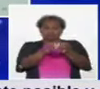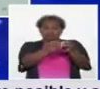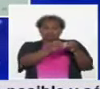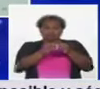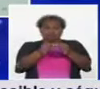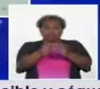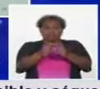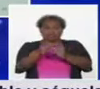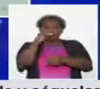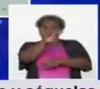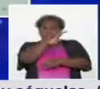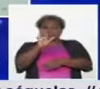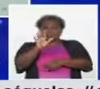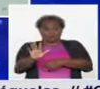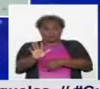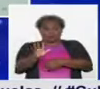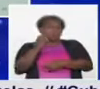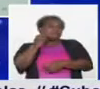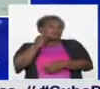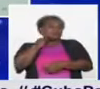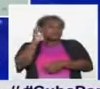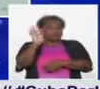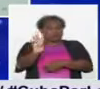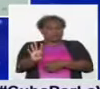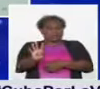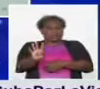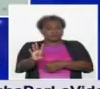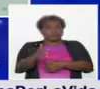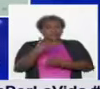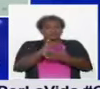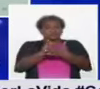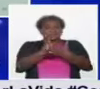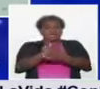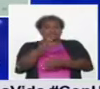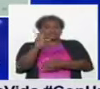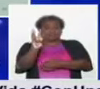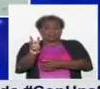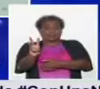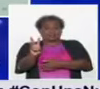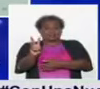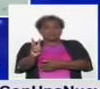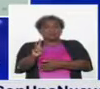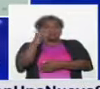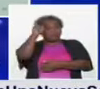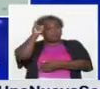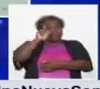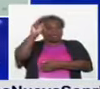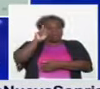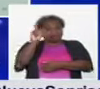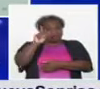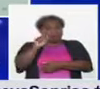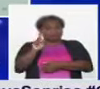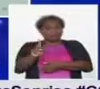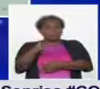con 5, Manzanillo con 4, Yara con 3 y Boy Arriba y Guaní con 1 en cada